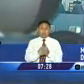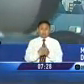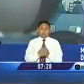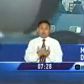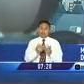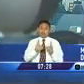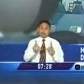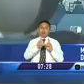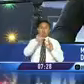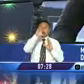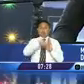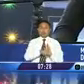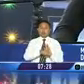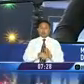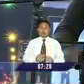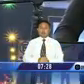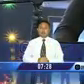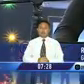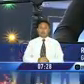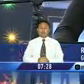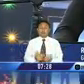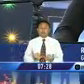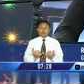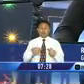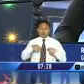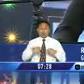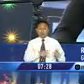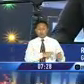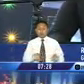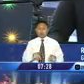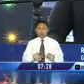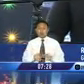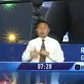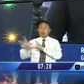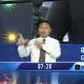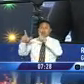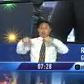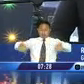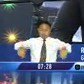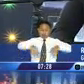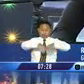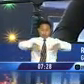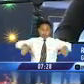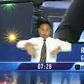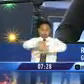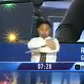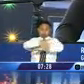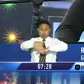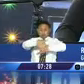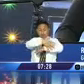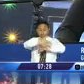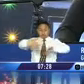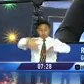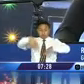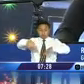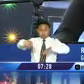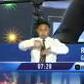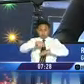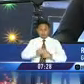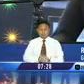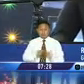siniestros en las vías. Llevamos a cabo un agresivo plan de señalización horizontal y vertical y un agresivo plan